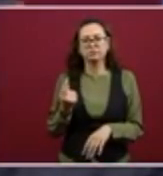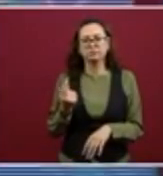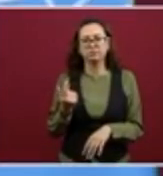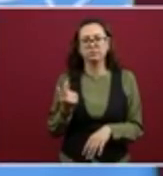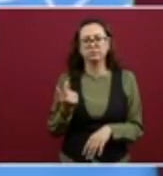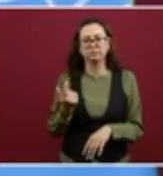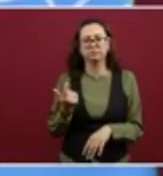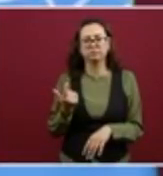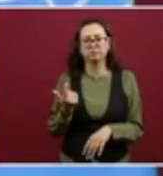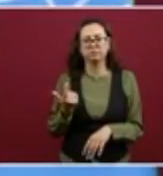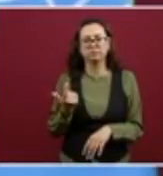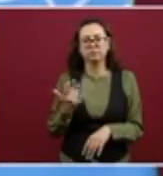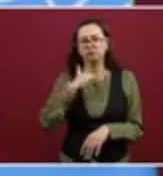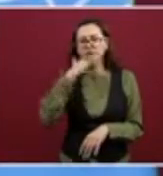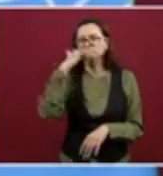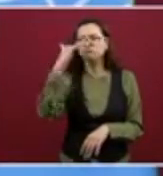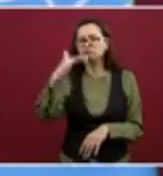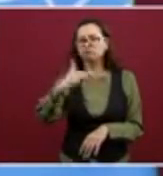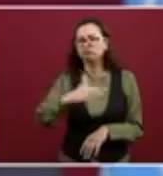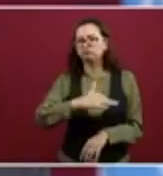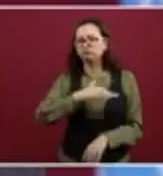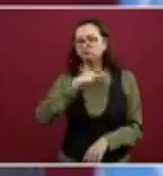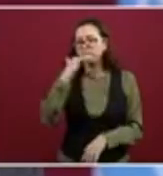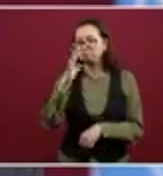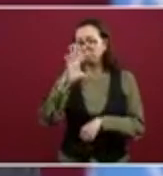permite la corrupción,